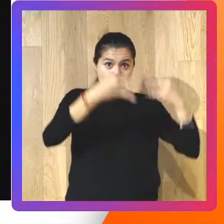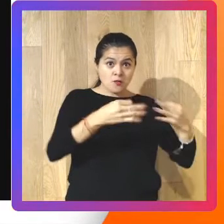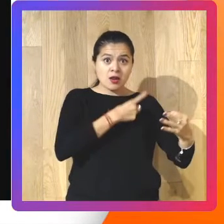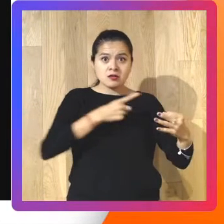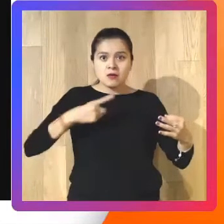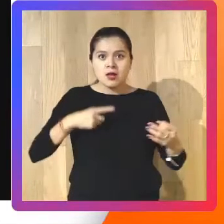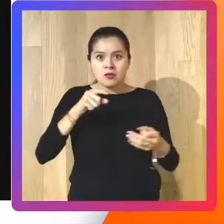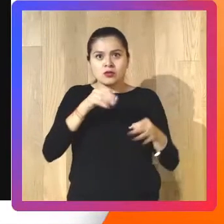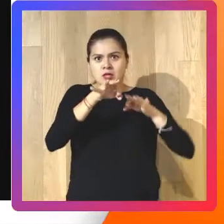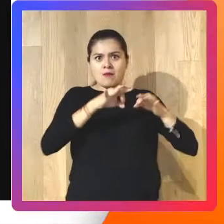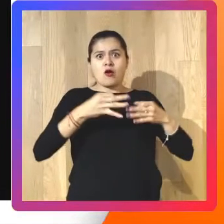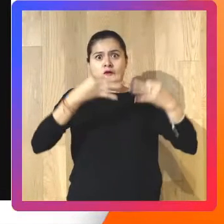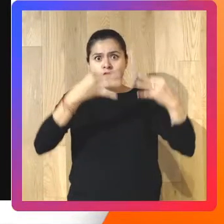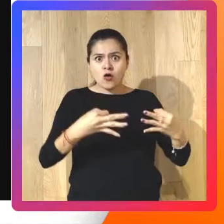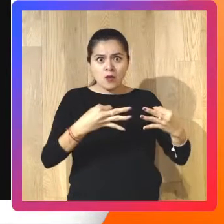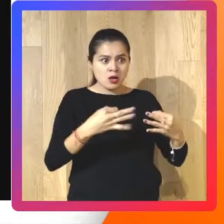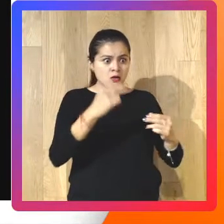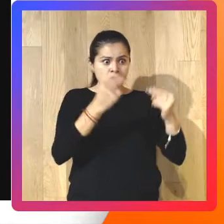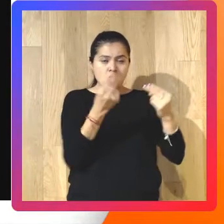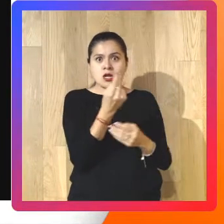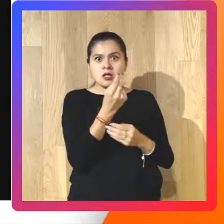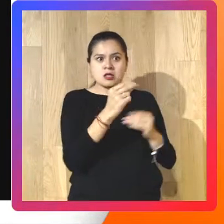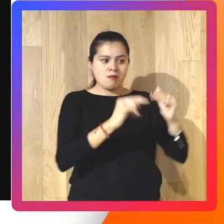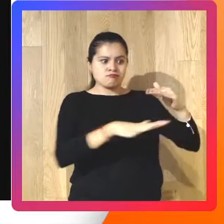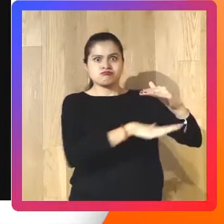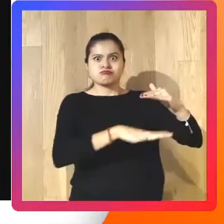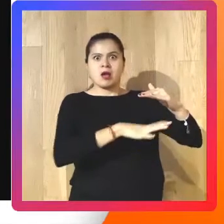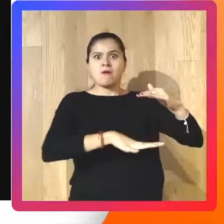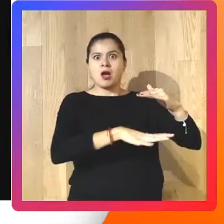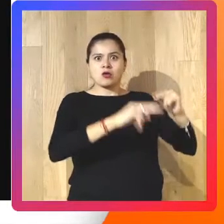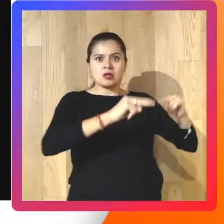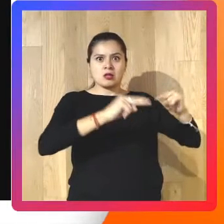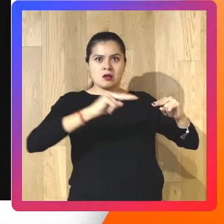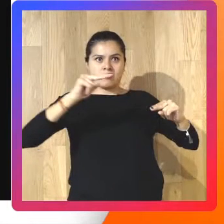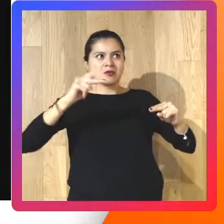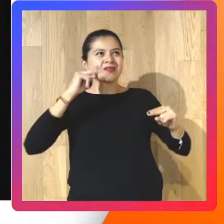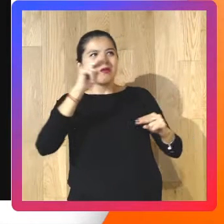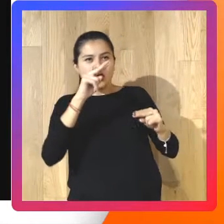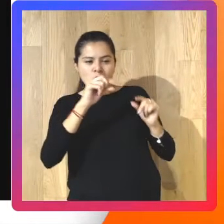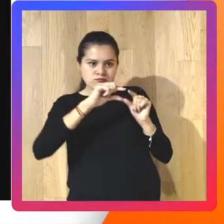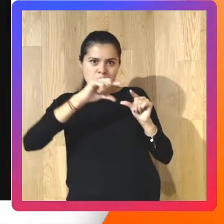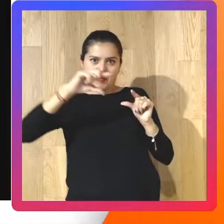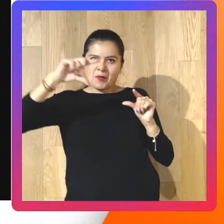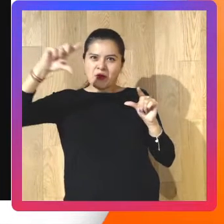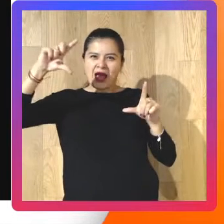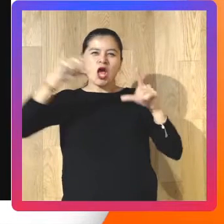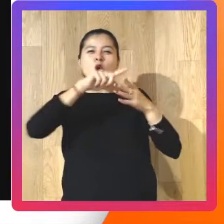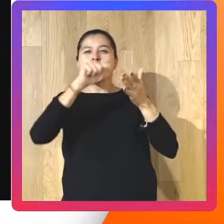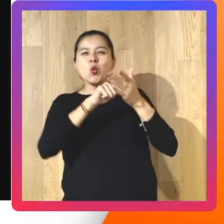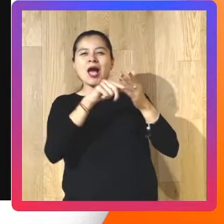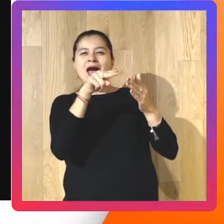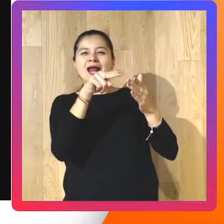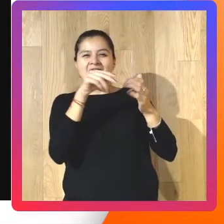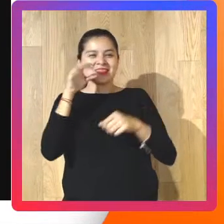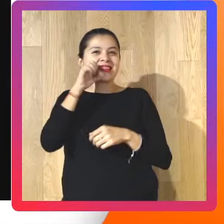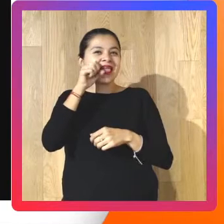gente que tiene trabajo formal, no tenga a nadie en ese lugar de la escalera. Se ve medio fea, ¿verdad? Pero es el lugar anaranjado. Y yo